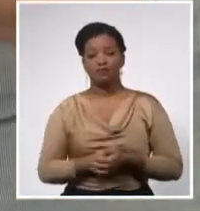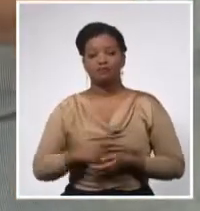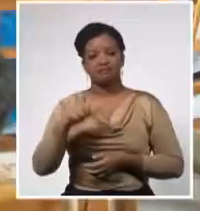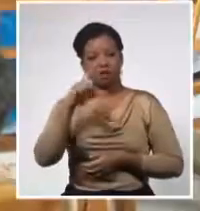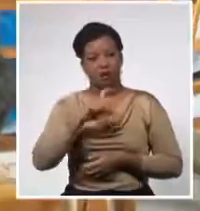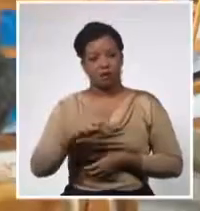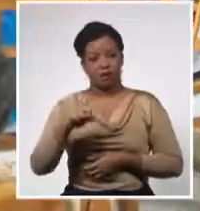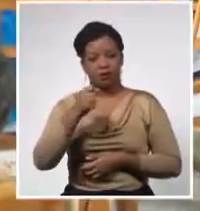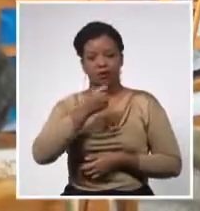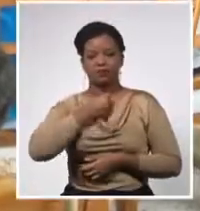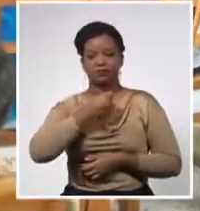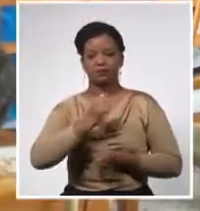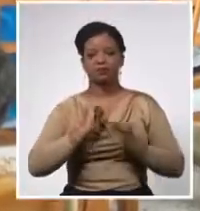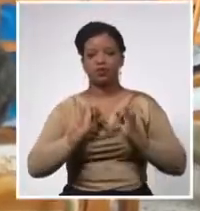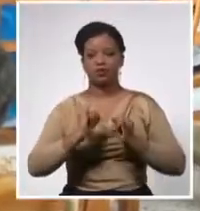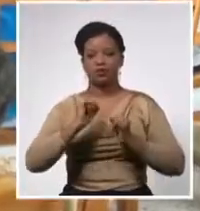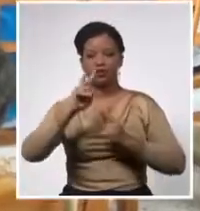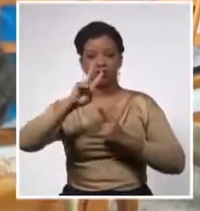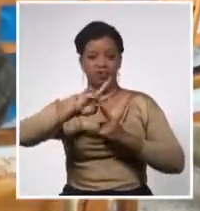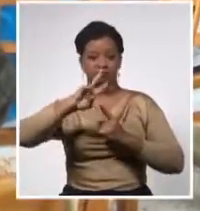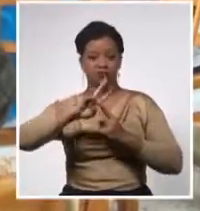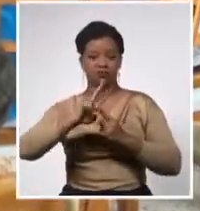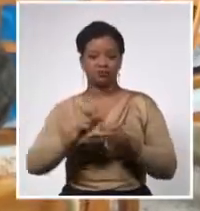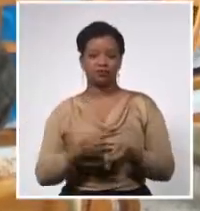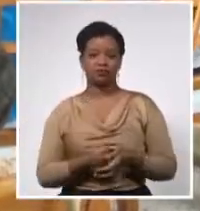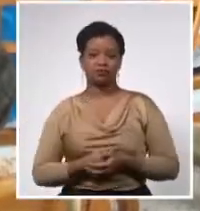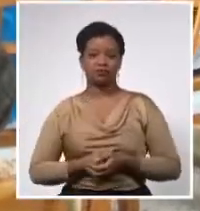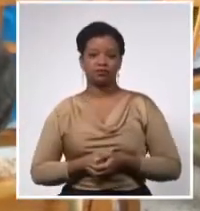Camagüey, Aime Amargós, Sistema Informativo de la Televisión Cubana.